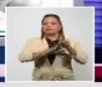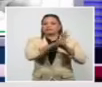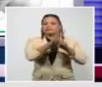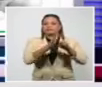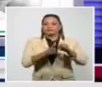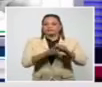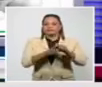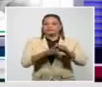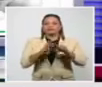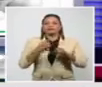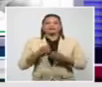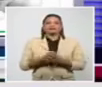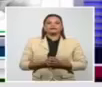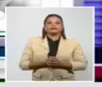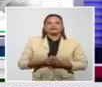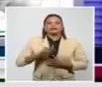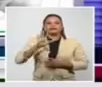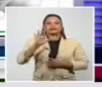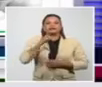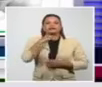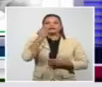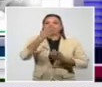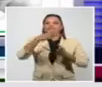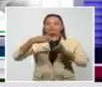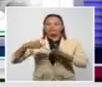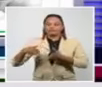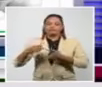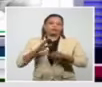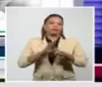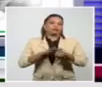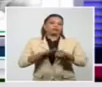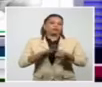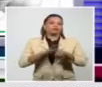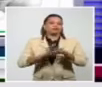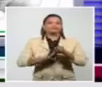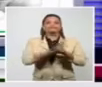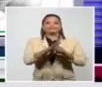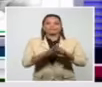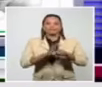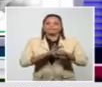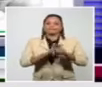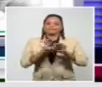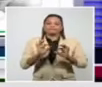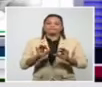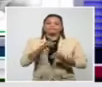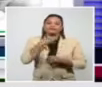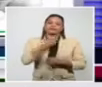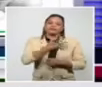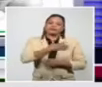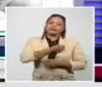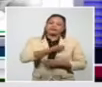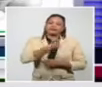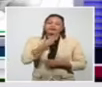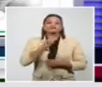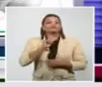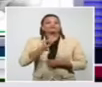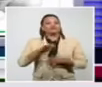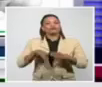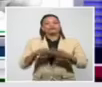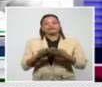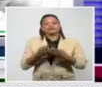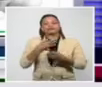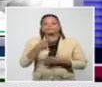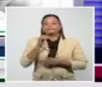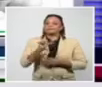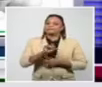Se reportaban 5 fallecidos a consecuencia de la enfermedad. Lamentablemente, una jornada luctuosa la de ayer.